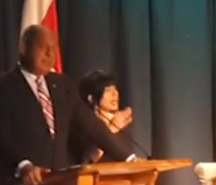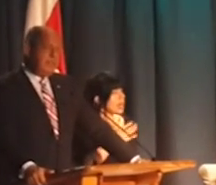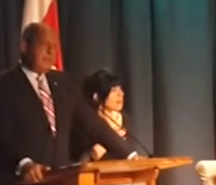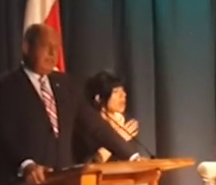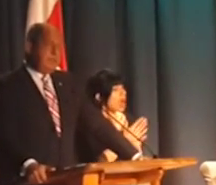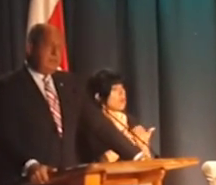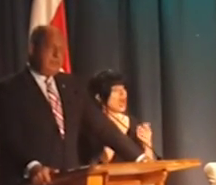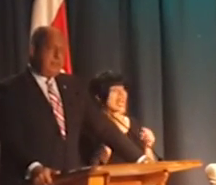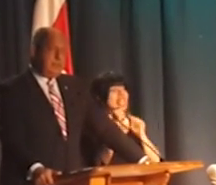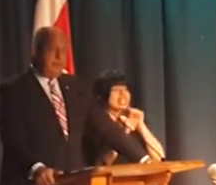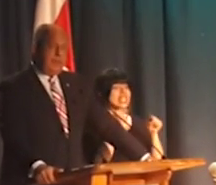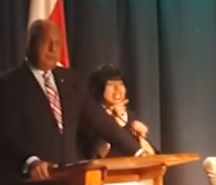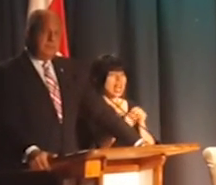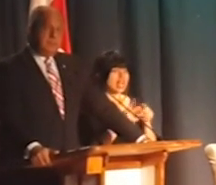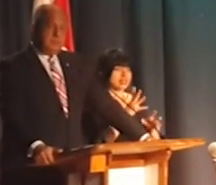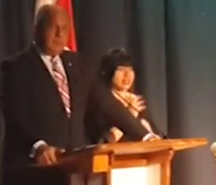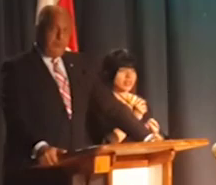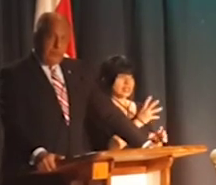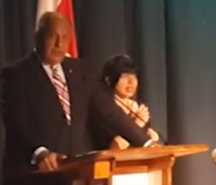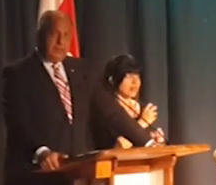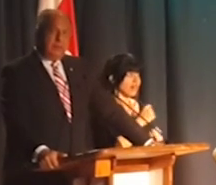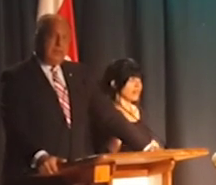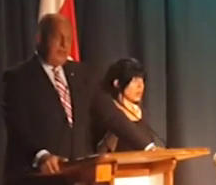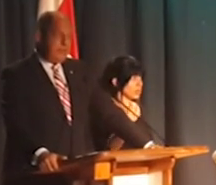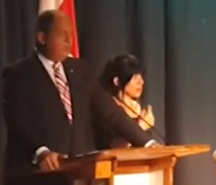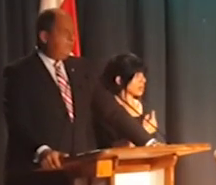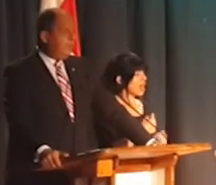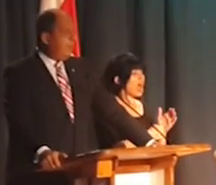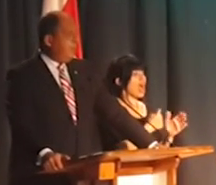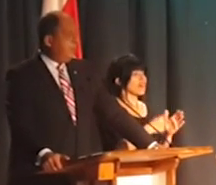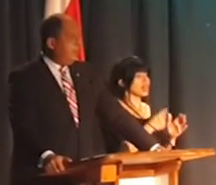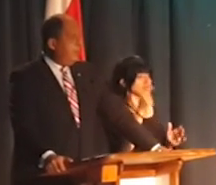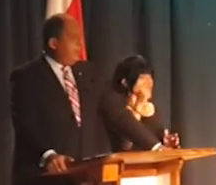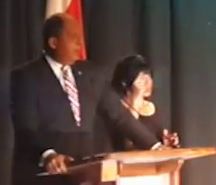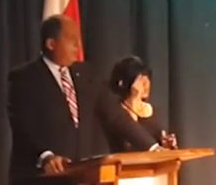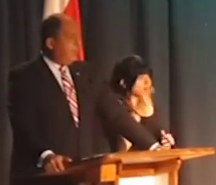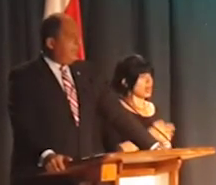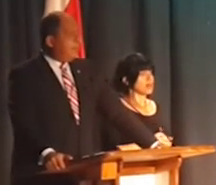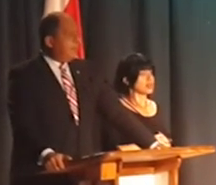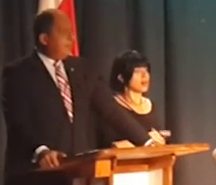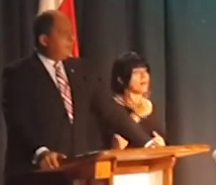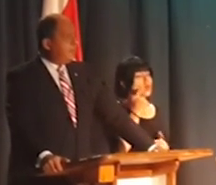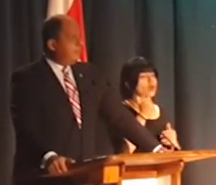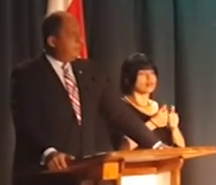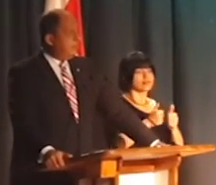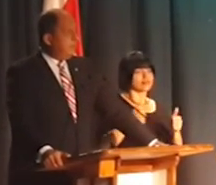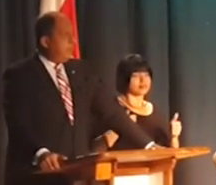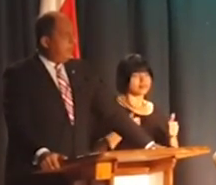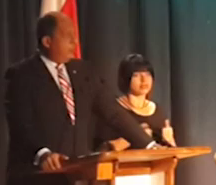a pesar de las críticas que se reciben con frecuencia y a veces justificadamente por la